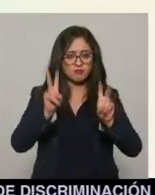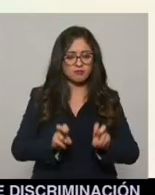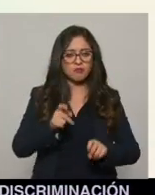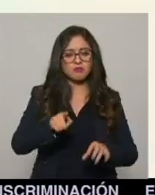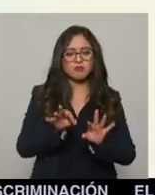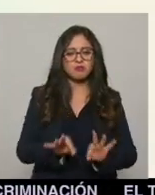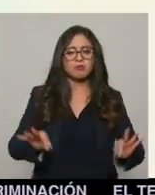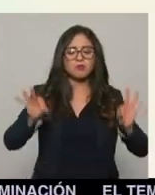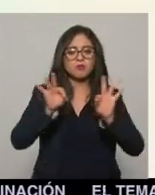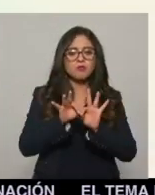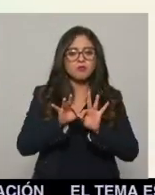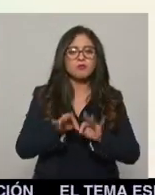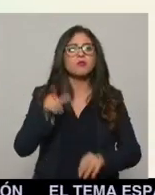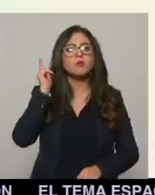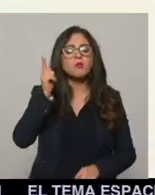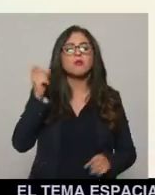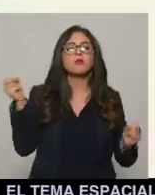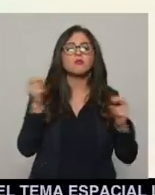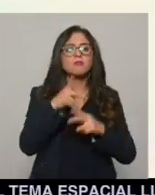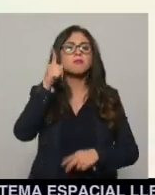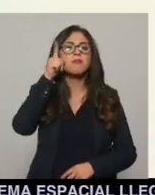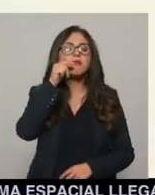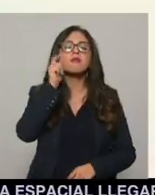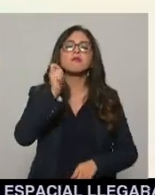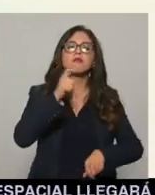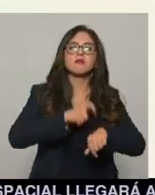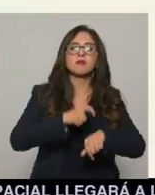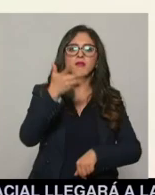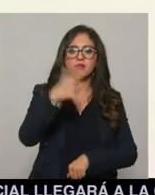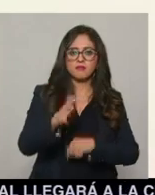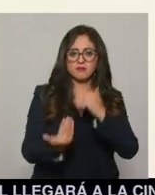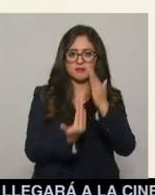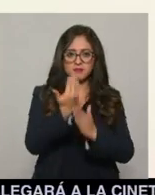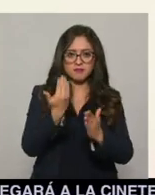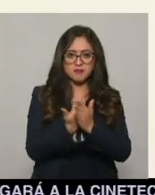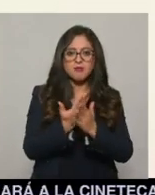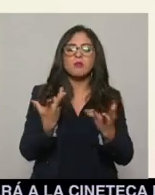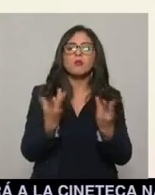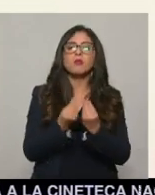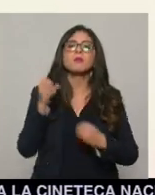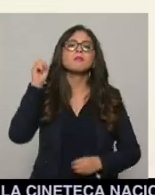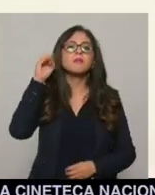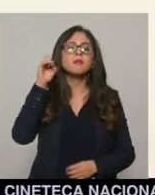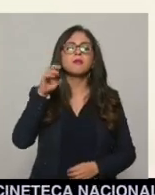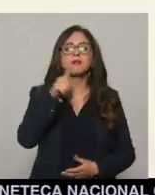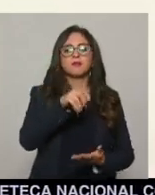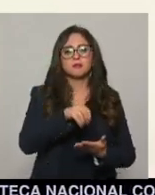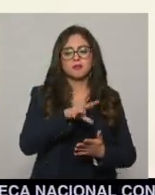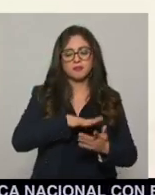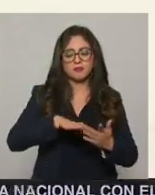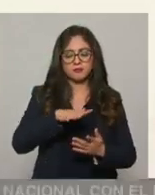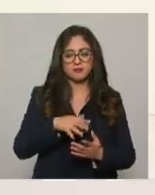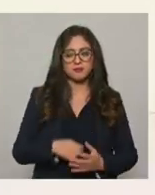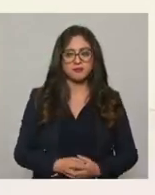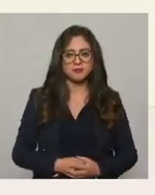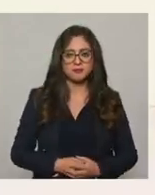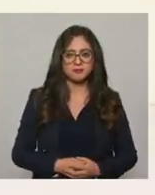nos importan. Y bueno, pues lo espero el día de mañana a partir de las 10 de la mañana. Estuvimos en vivo, esto fue Agenda y Contexto.